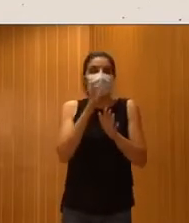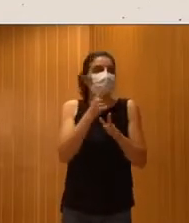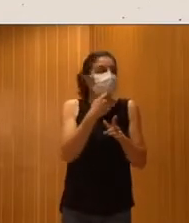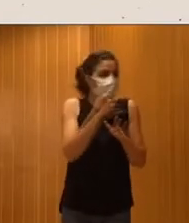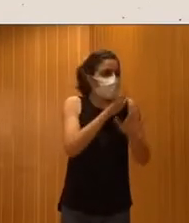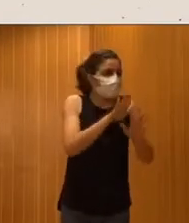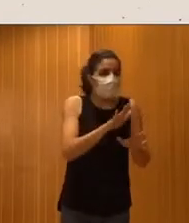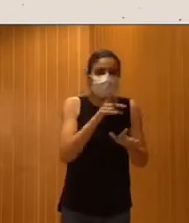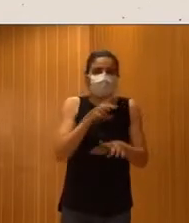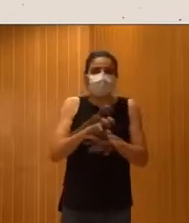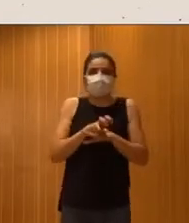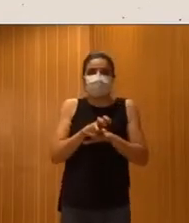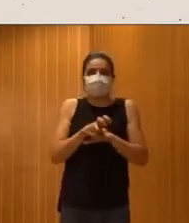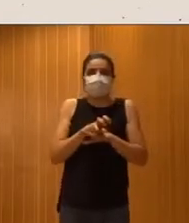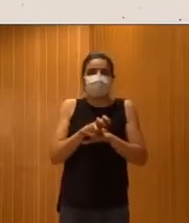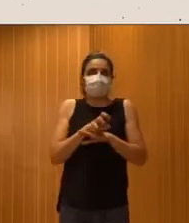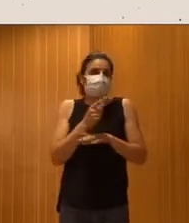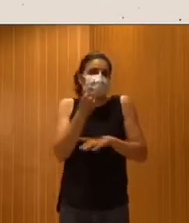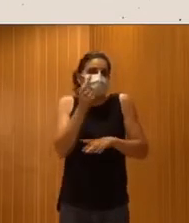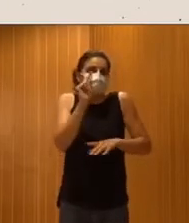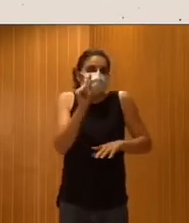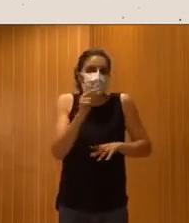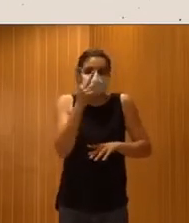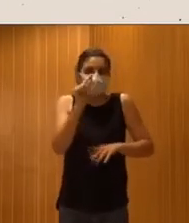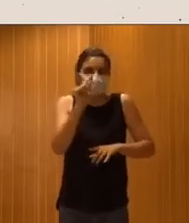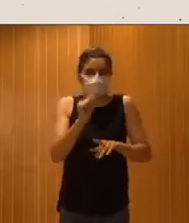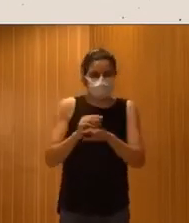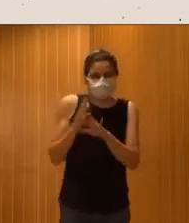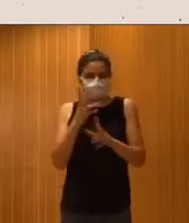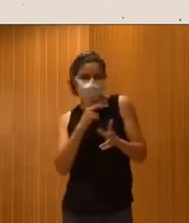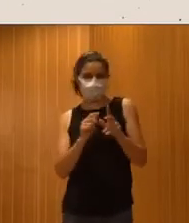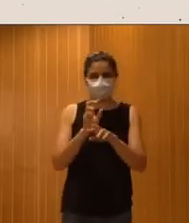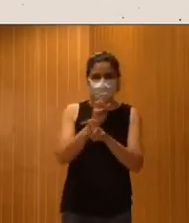ratito, pero no mucho. Entonces,